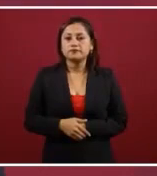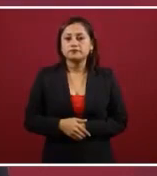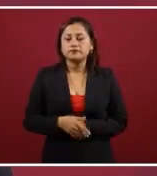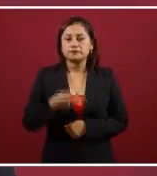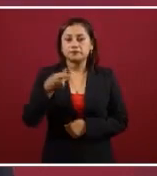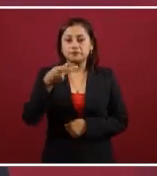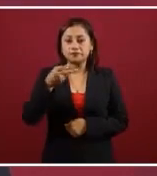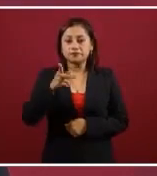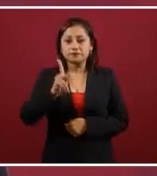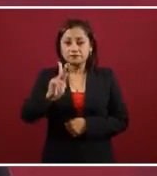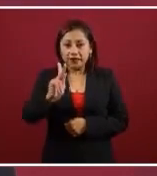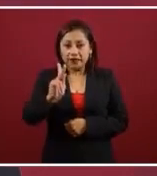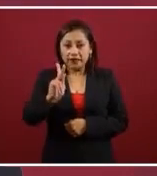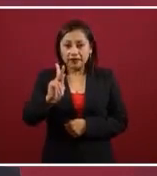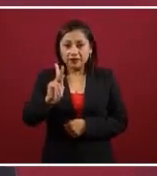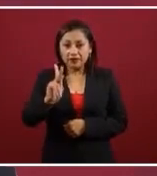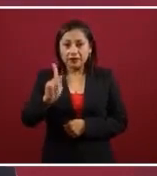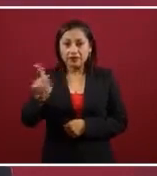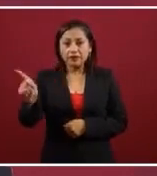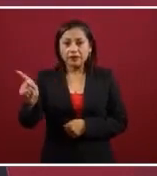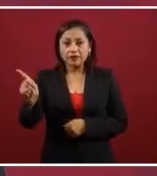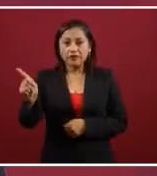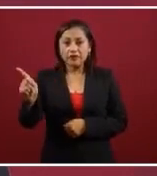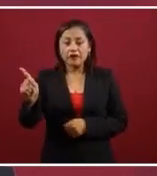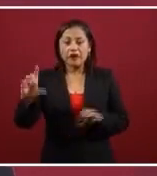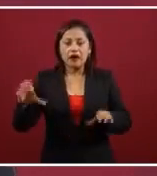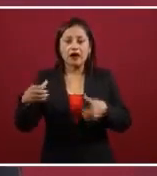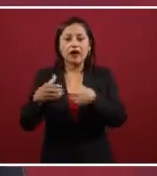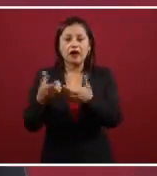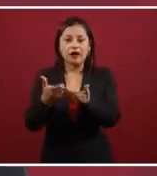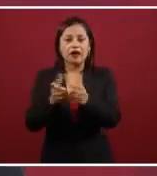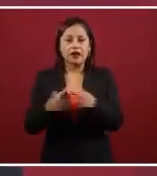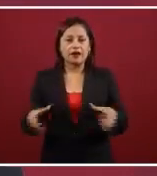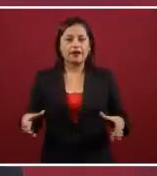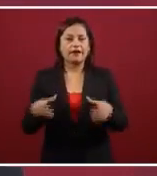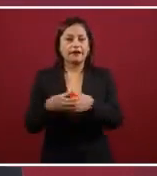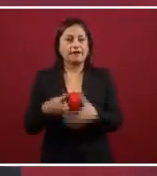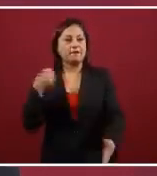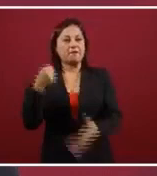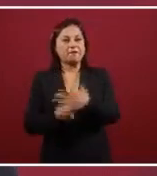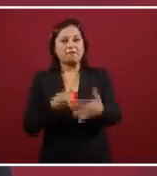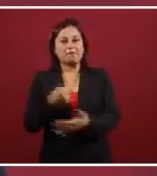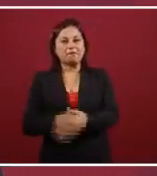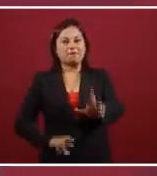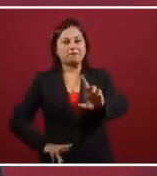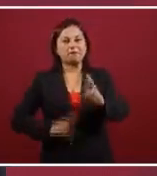Pero no es así de que nos agrupamos y a ver, va la huelga si no